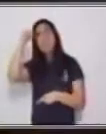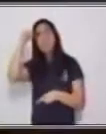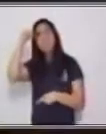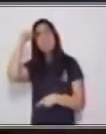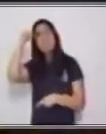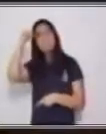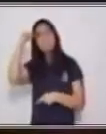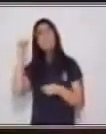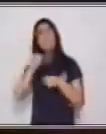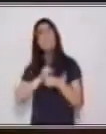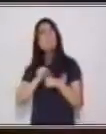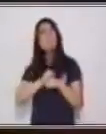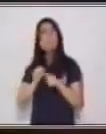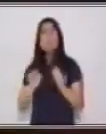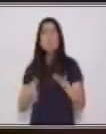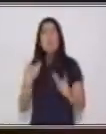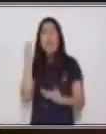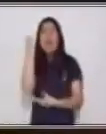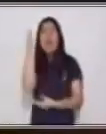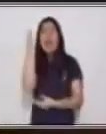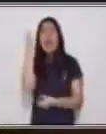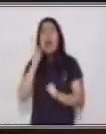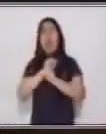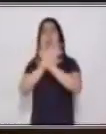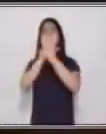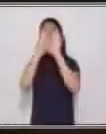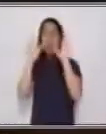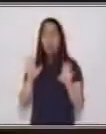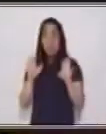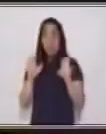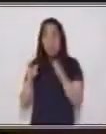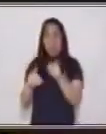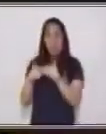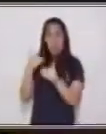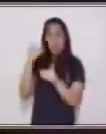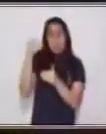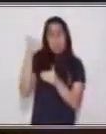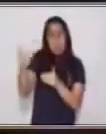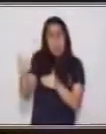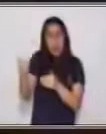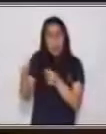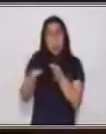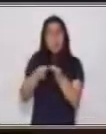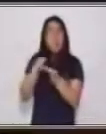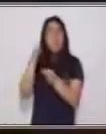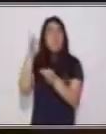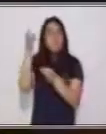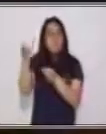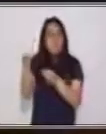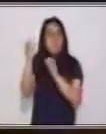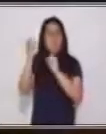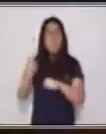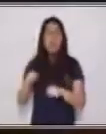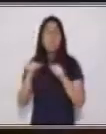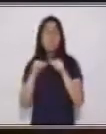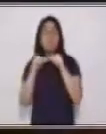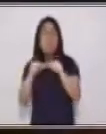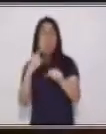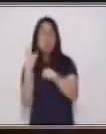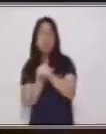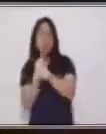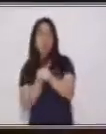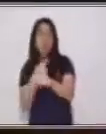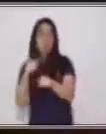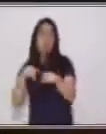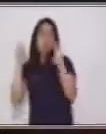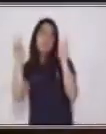a comprender todas las demás facetas de lo que son el uso de las secciones cónicas. Son temas bien importantes,